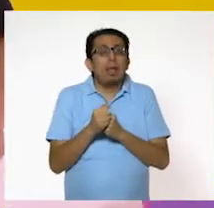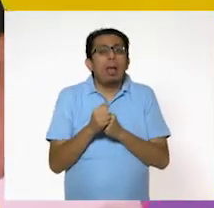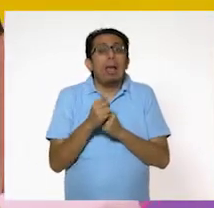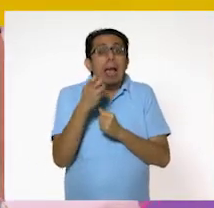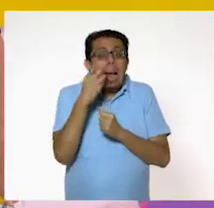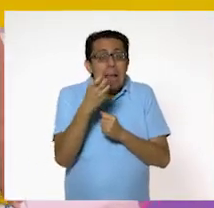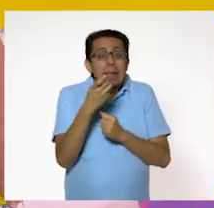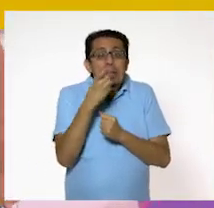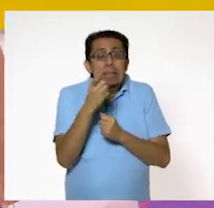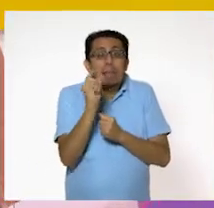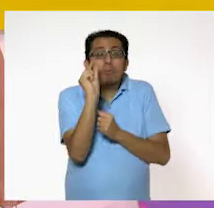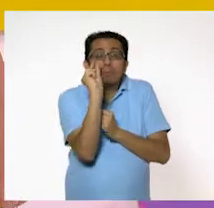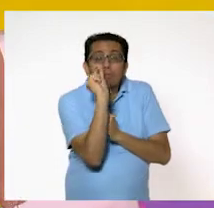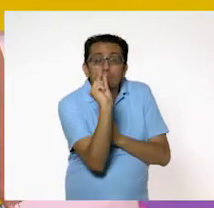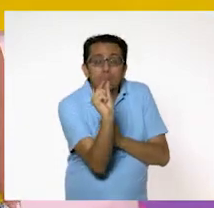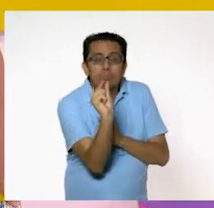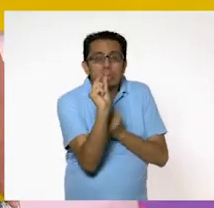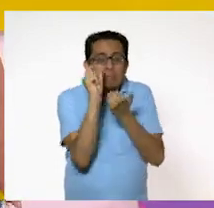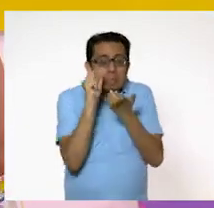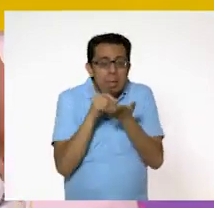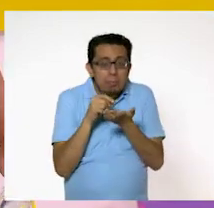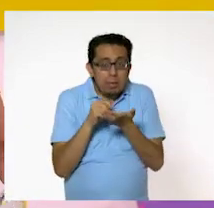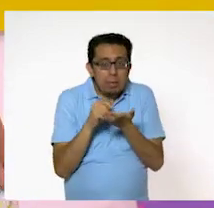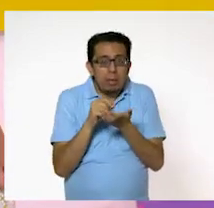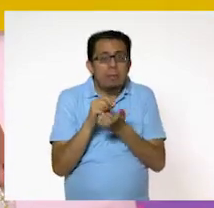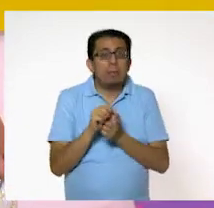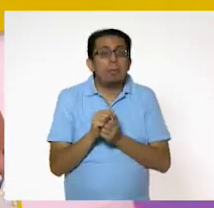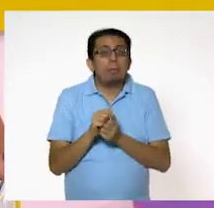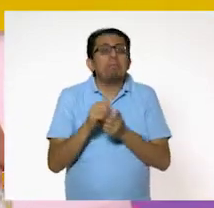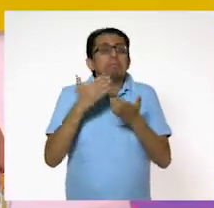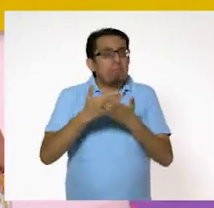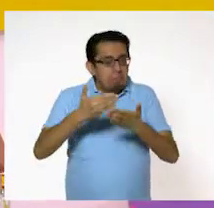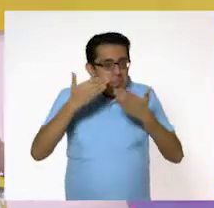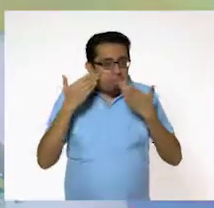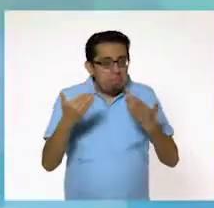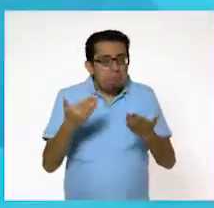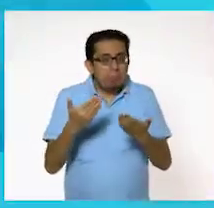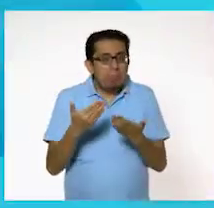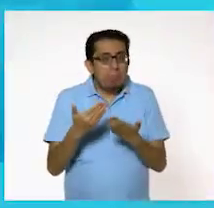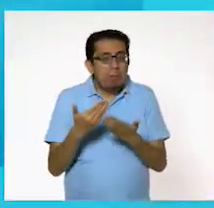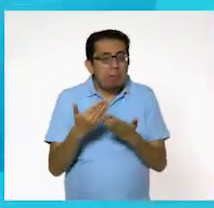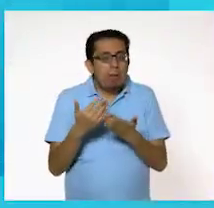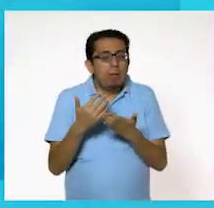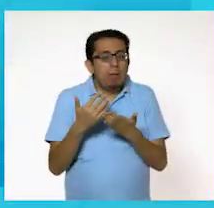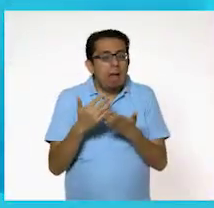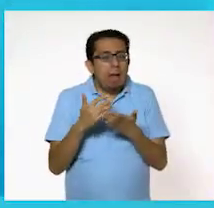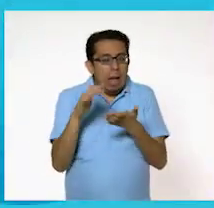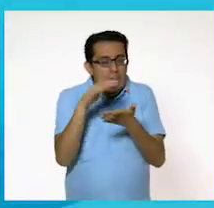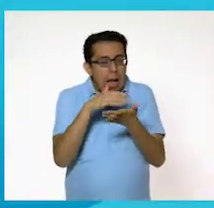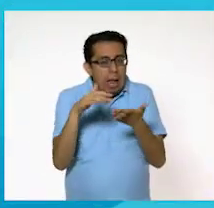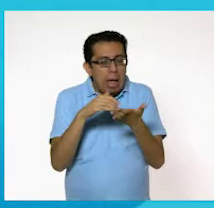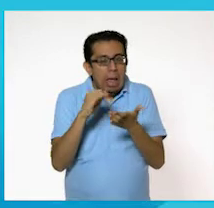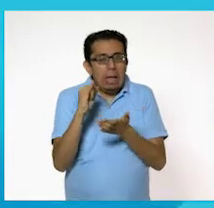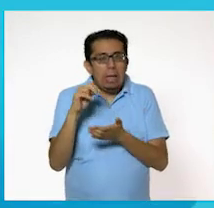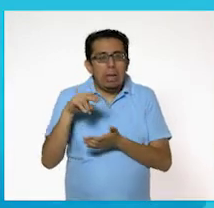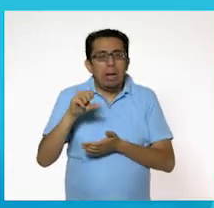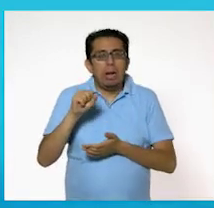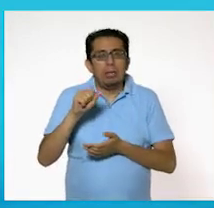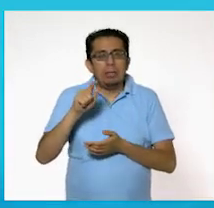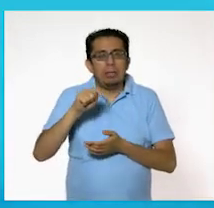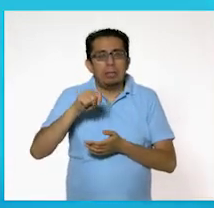semilla pequeña. Exactamente. ¿Sí? Ahora, ¿qué les parece si revisamos las instrucciones? A ver.